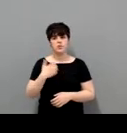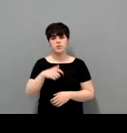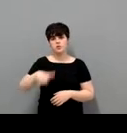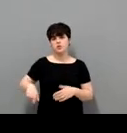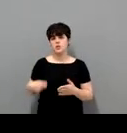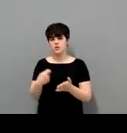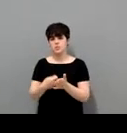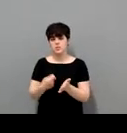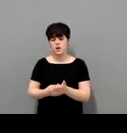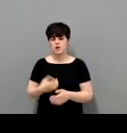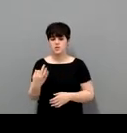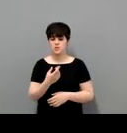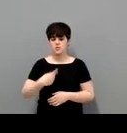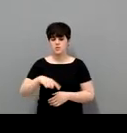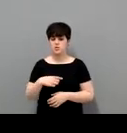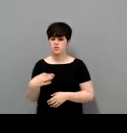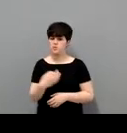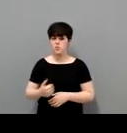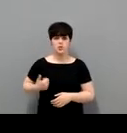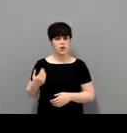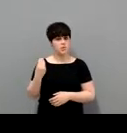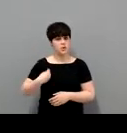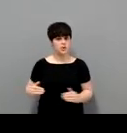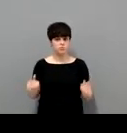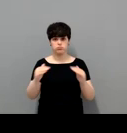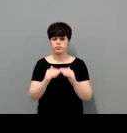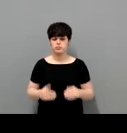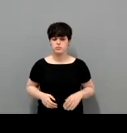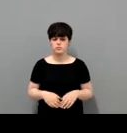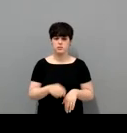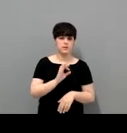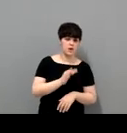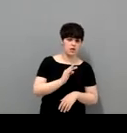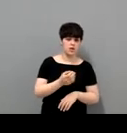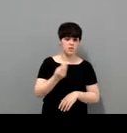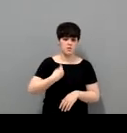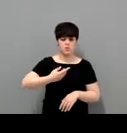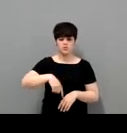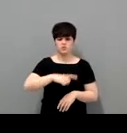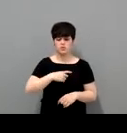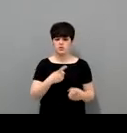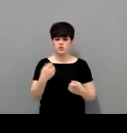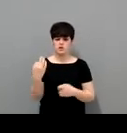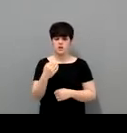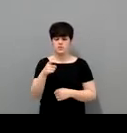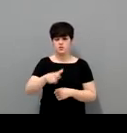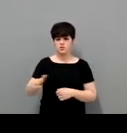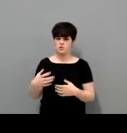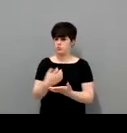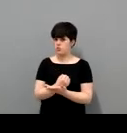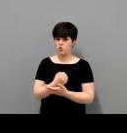personal. ¿No deberíamos tener las mismas oportunidades? Muy cierto. Aunque necesitemos una persona para